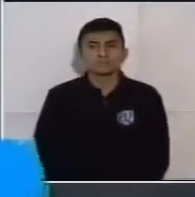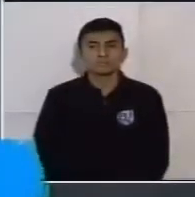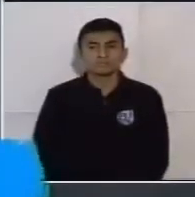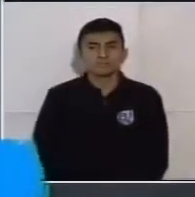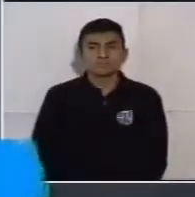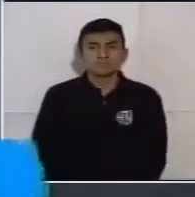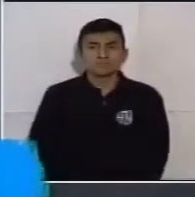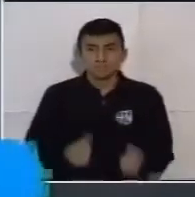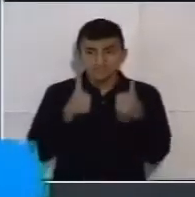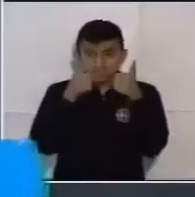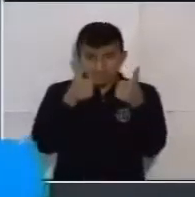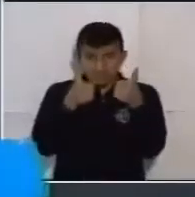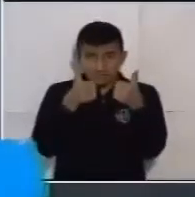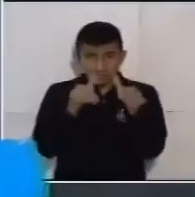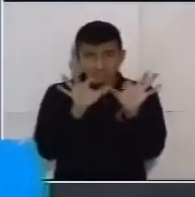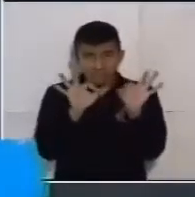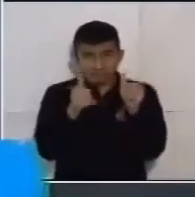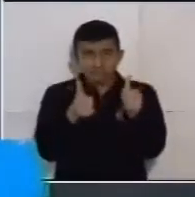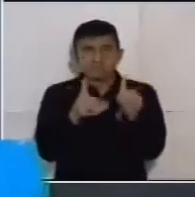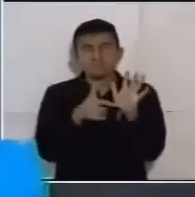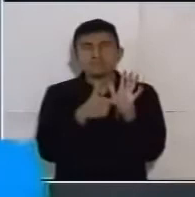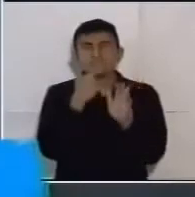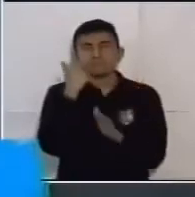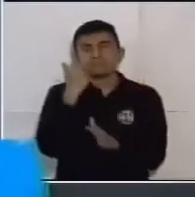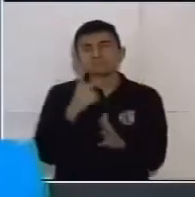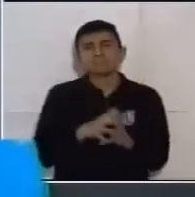¿Estamos bien hasta ahí?